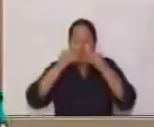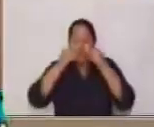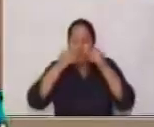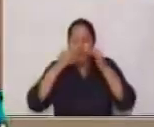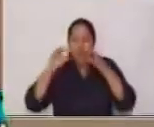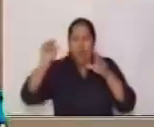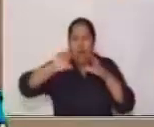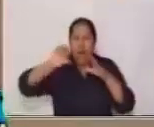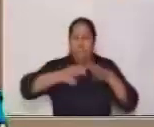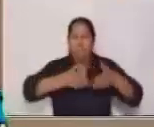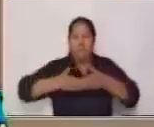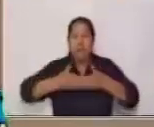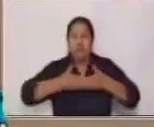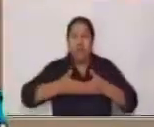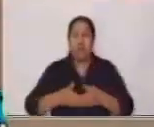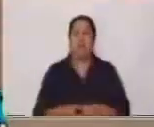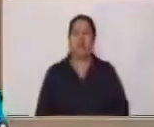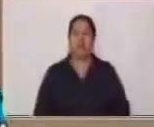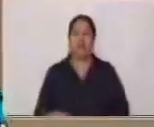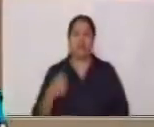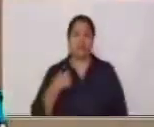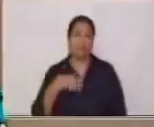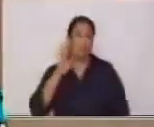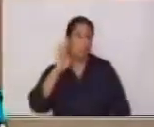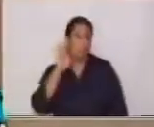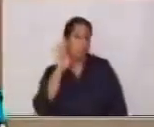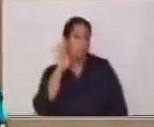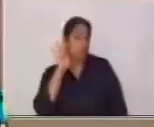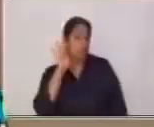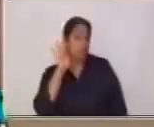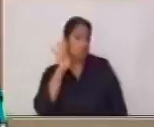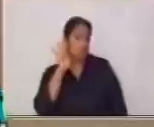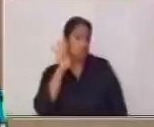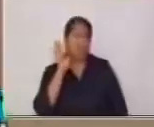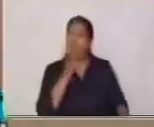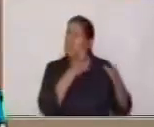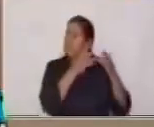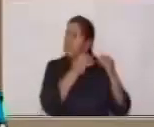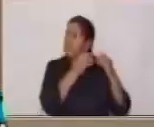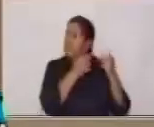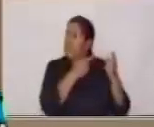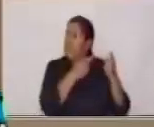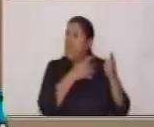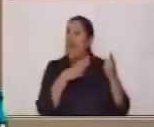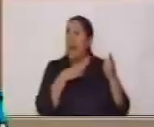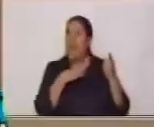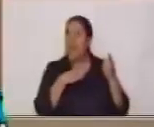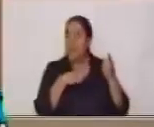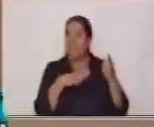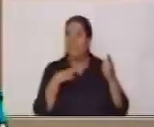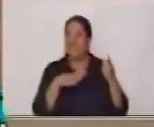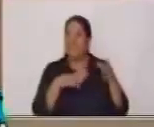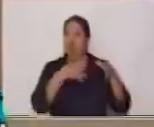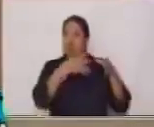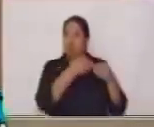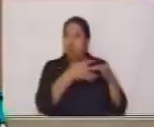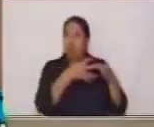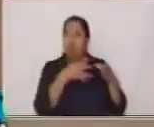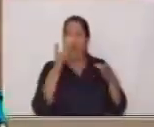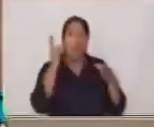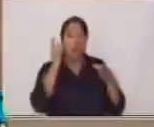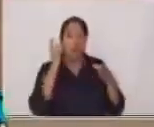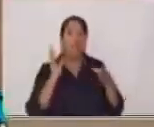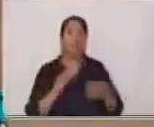talco de bebé? Yo escuché. Creo que, ay, sí tiene sonido. ¿Escucharon ustedes? Tiene un